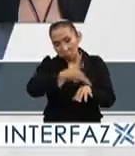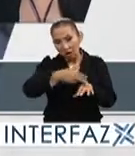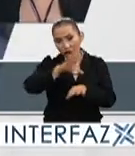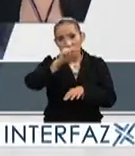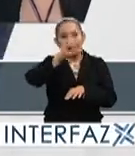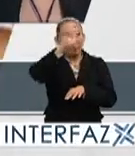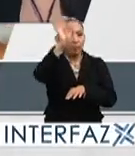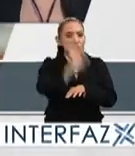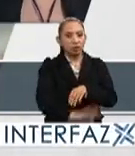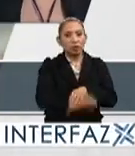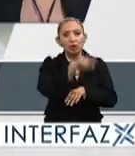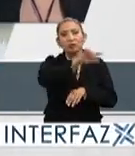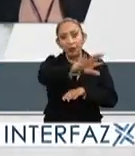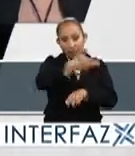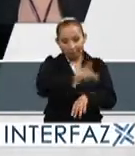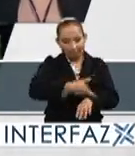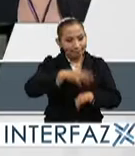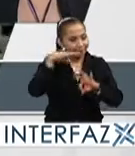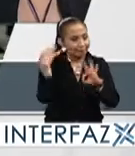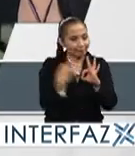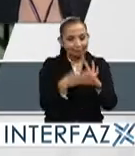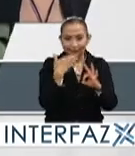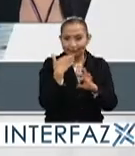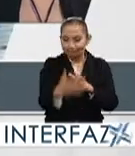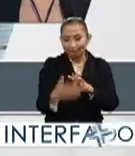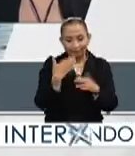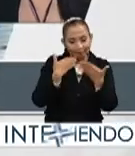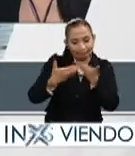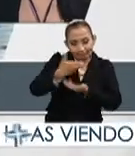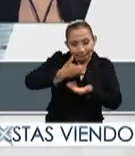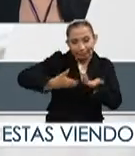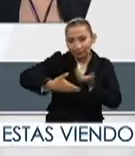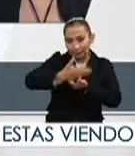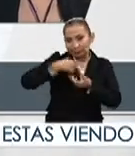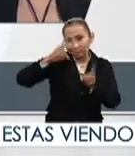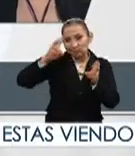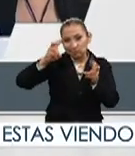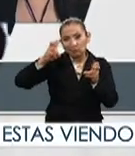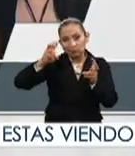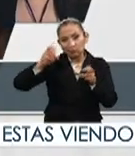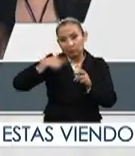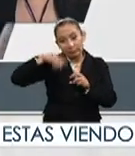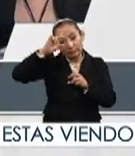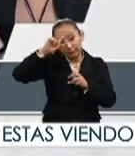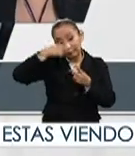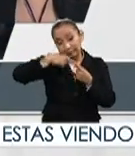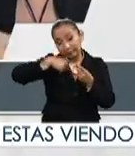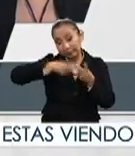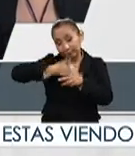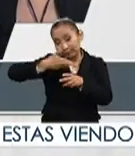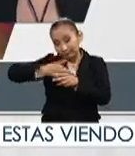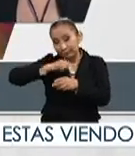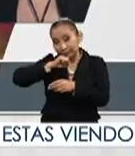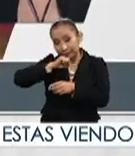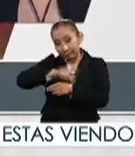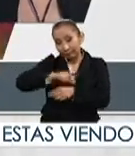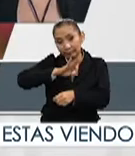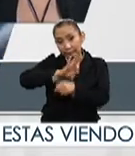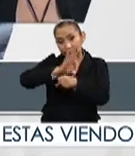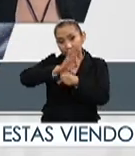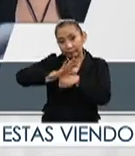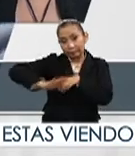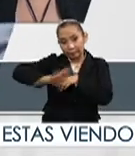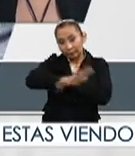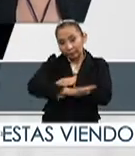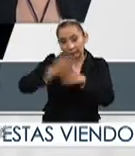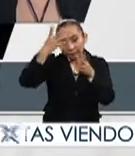el 80% se resuelven en las cuestiones de orientación y gestión y también en el área